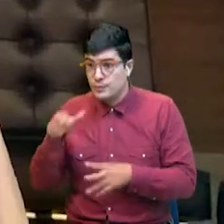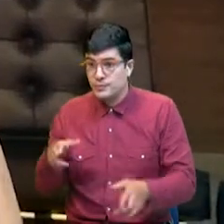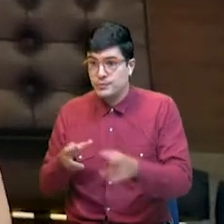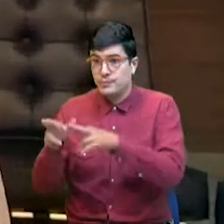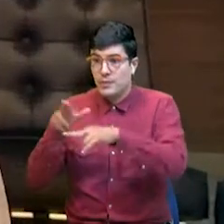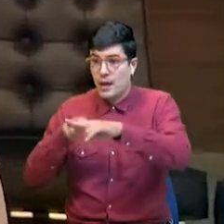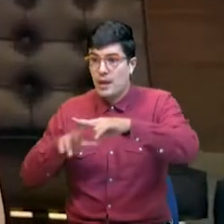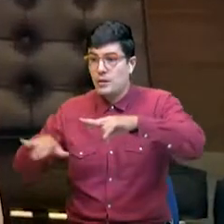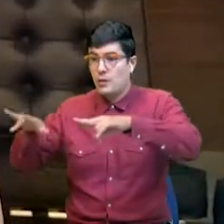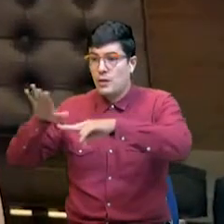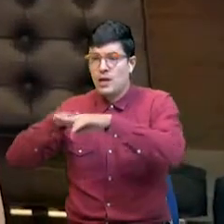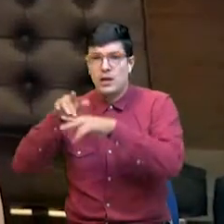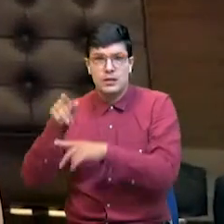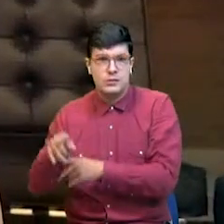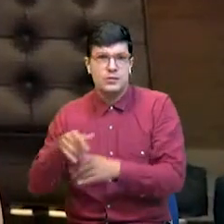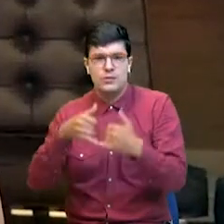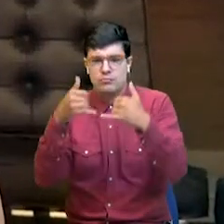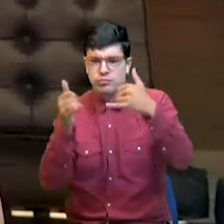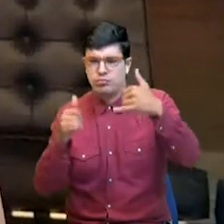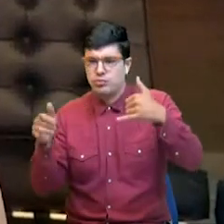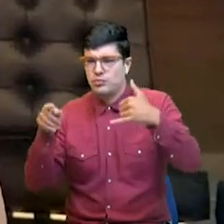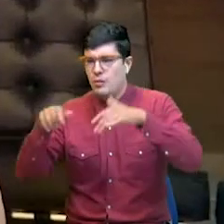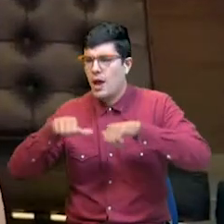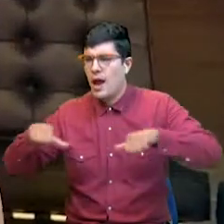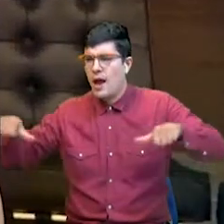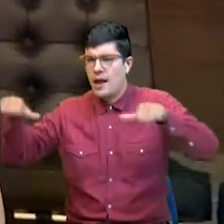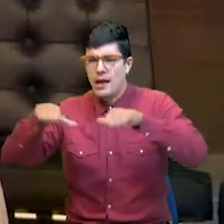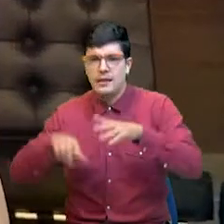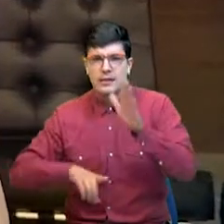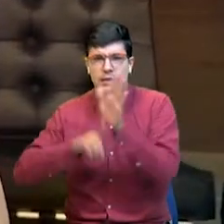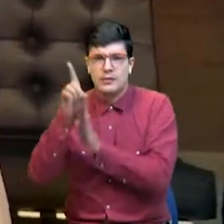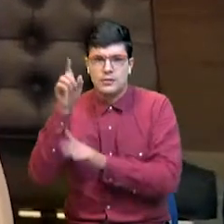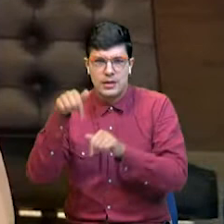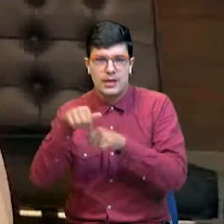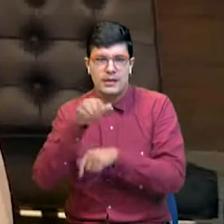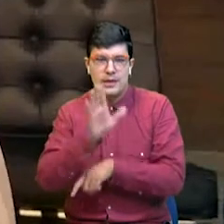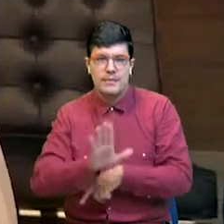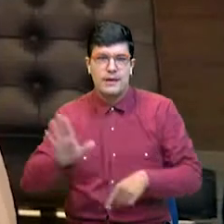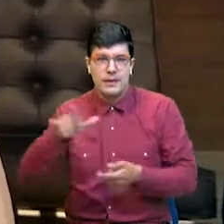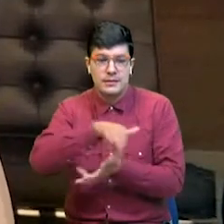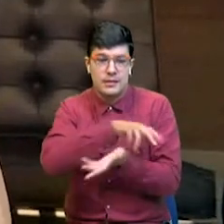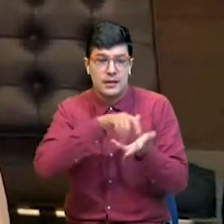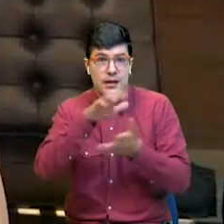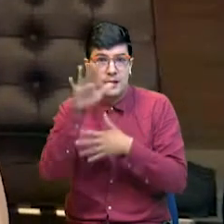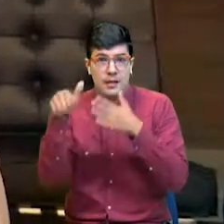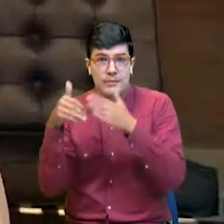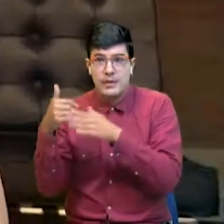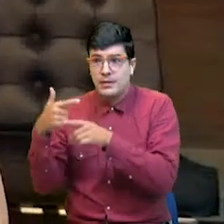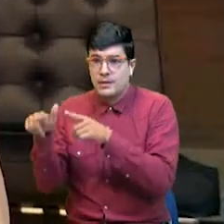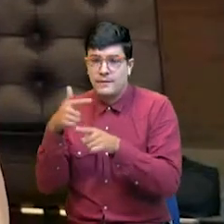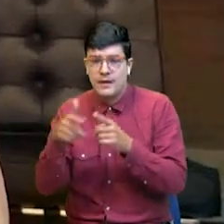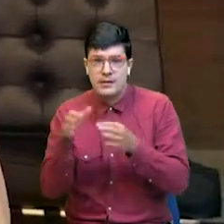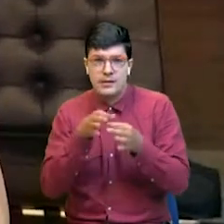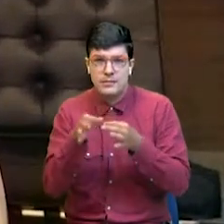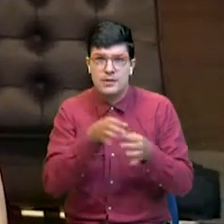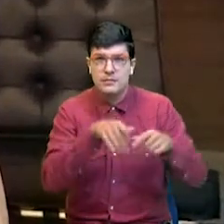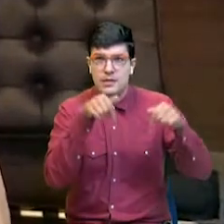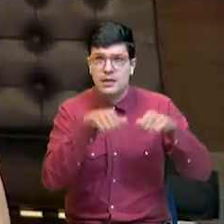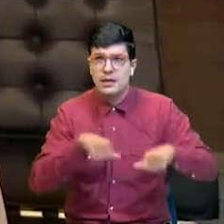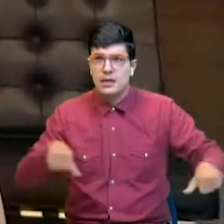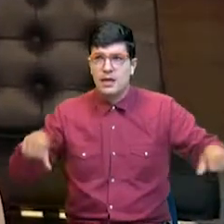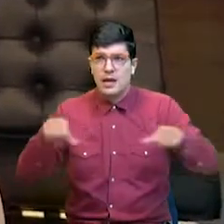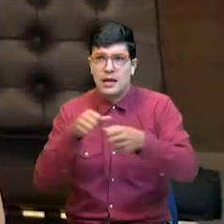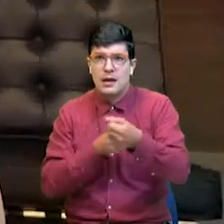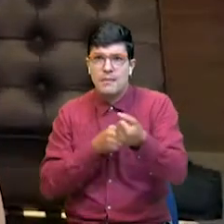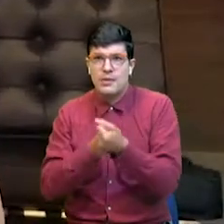natural será la arteria del desarrollo y progreso de nuestro departamento de Santander, sino de todos estos municipios ribereños, para los